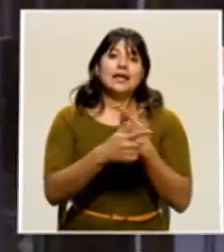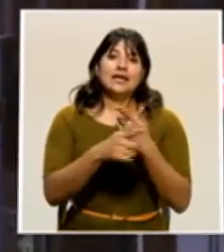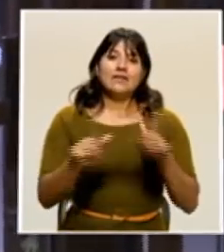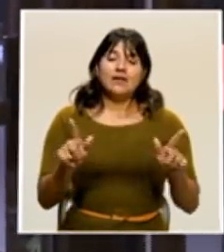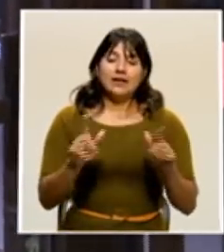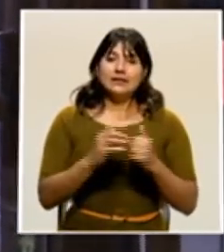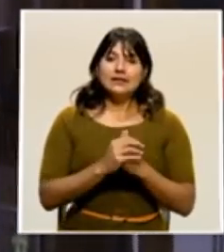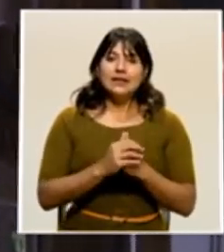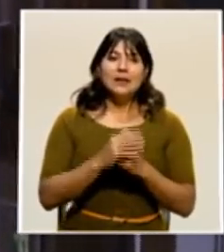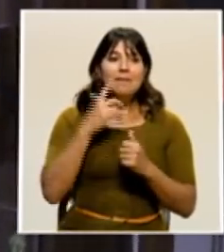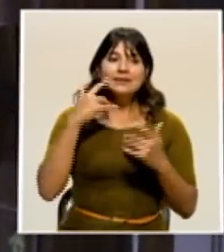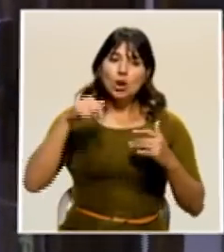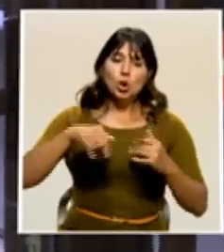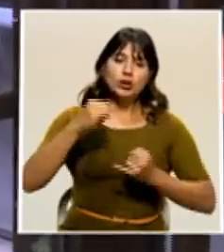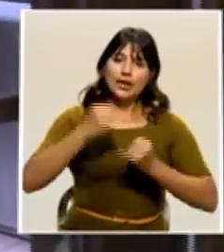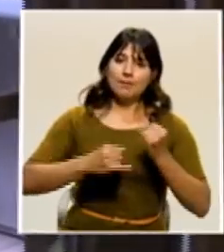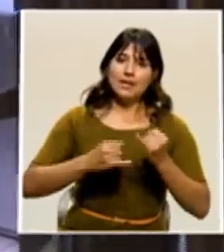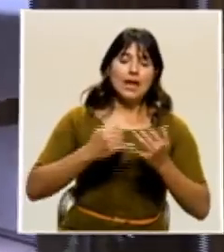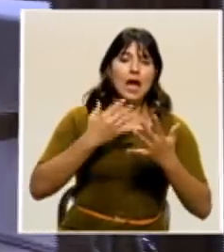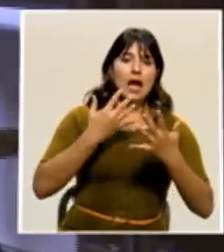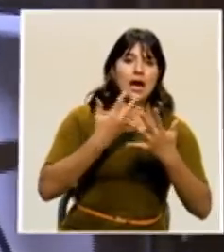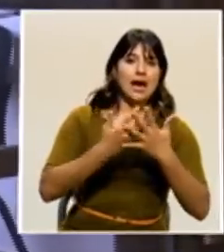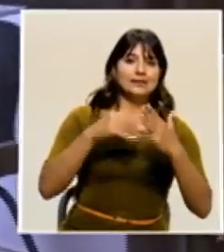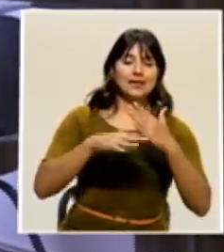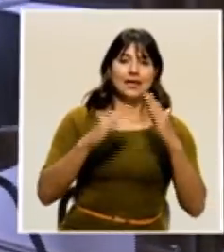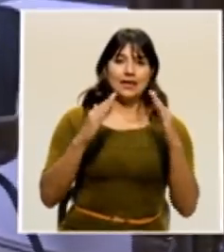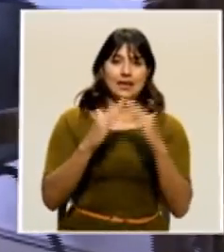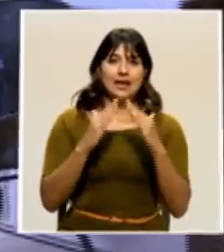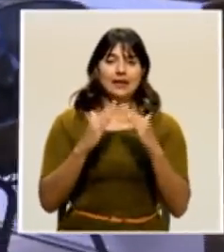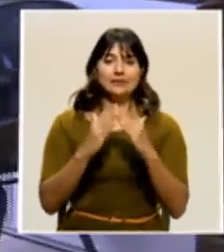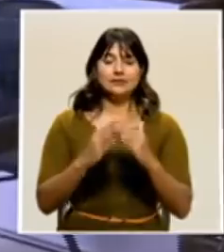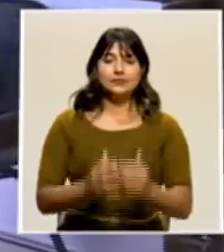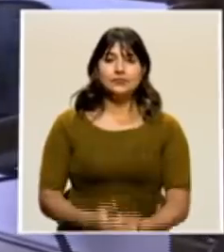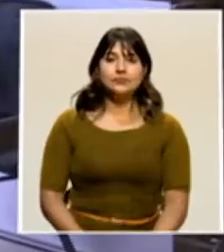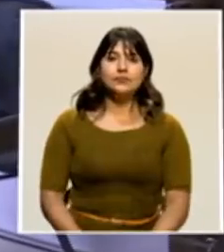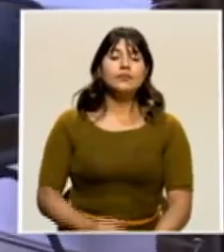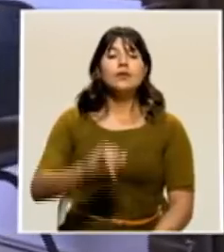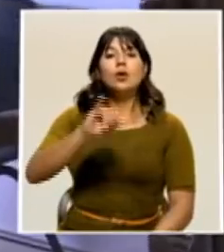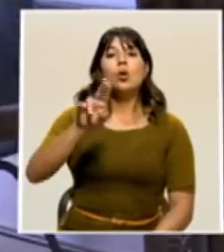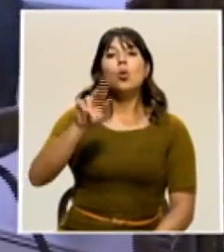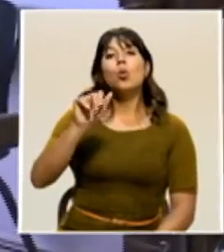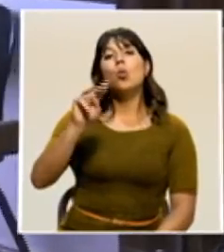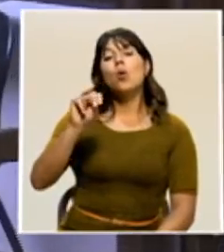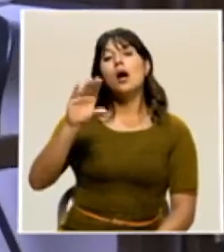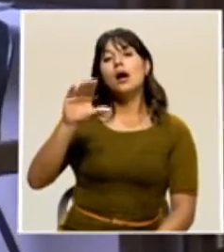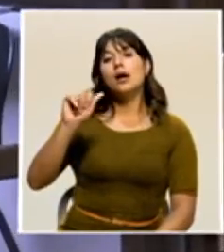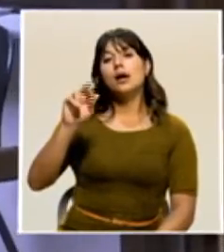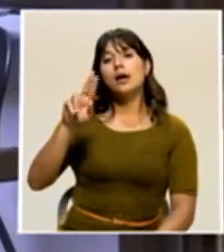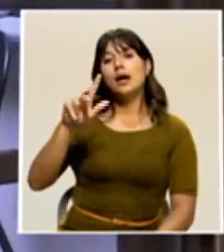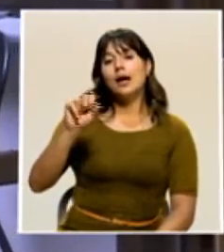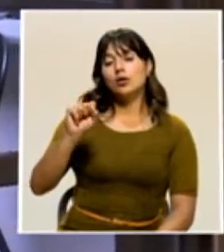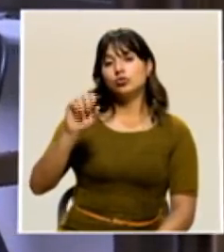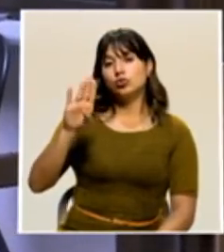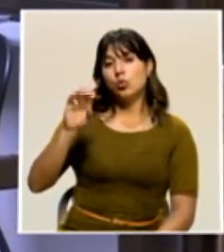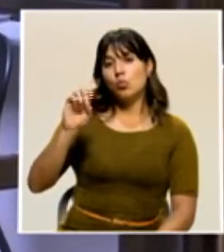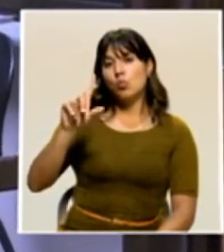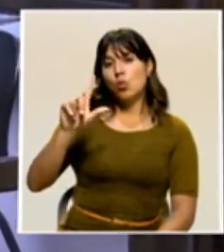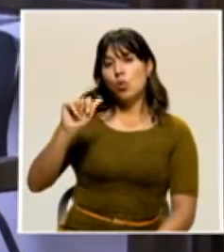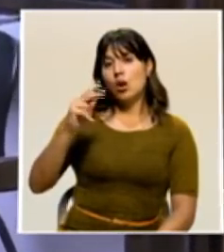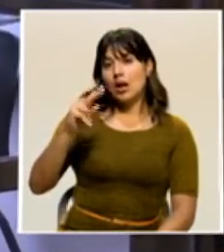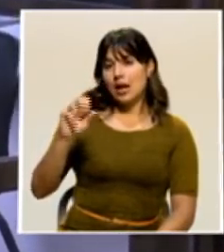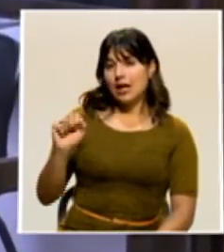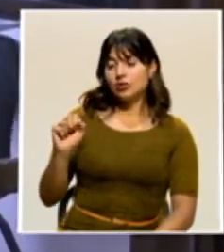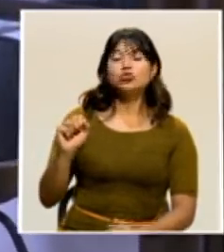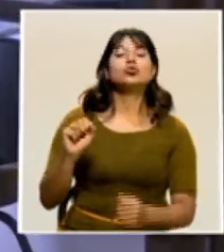sociales, donde ha manifestado sobre la audiencia que tenía el día de hoy. Juan Carlos Bolaños ha cumplido prisión preventiva